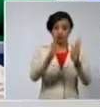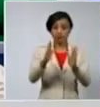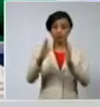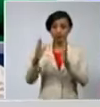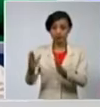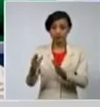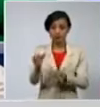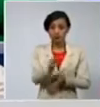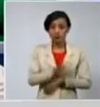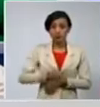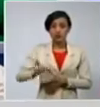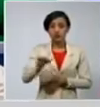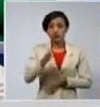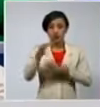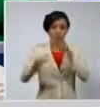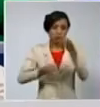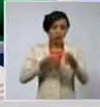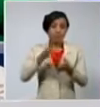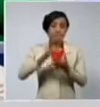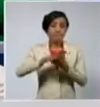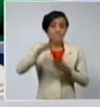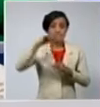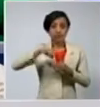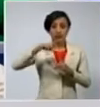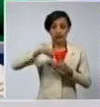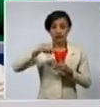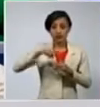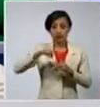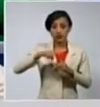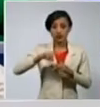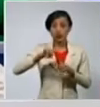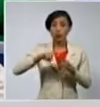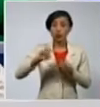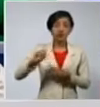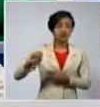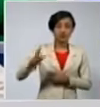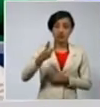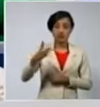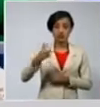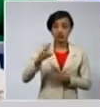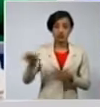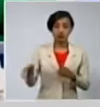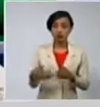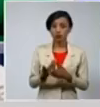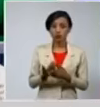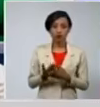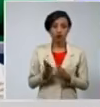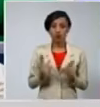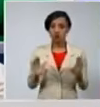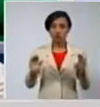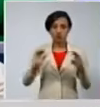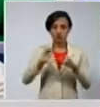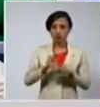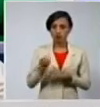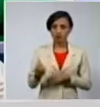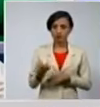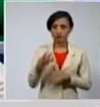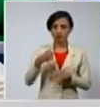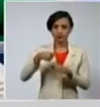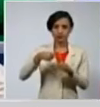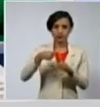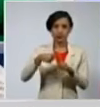municipios, es una provincia que por segundo día consecutivo, no obstante procesar